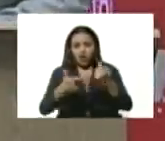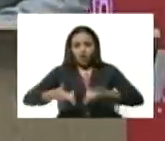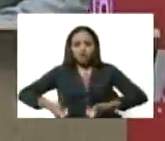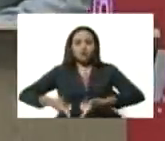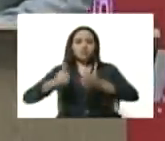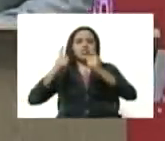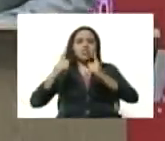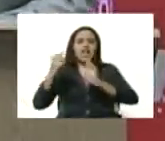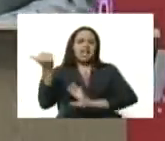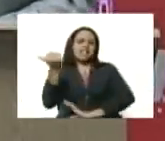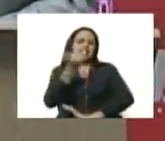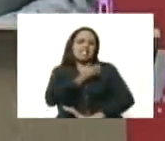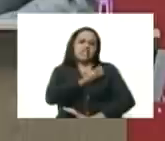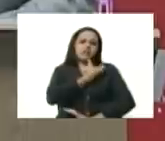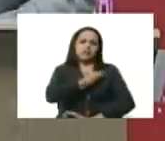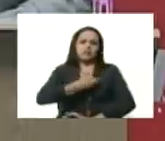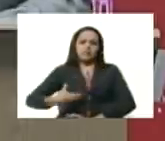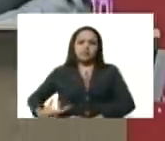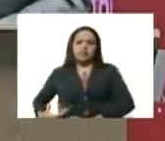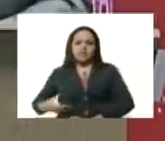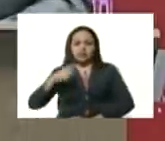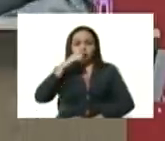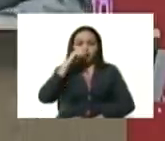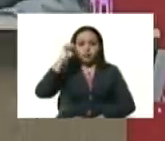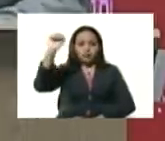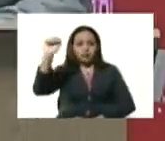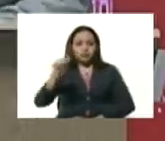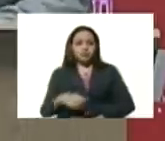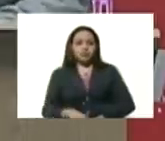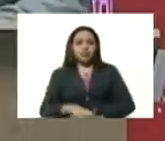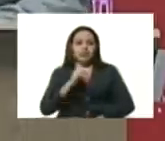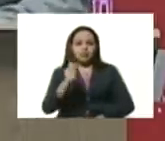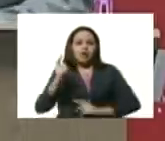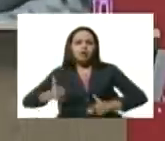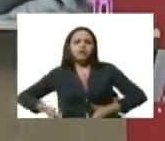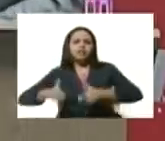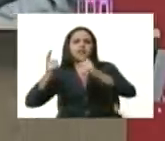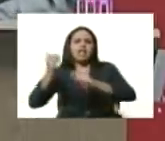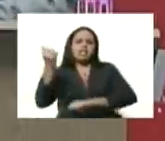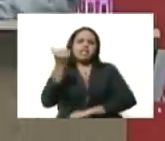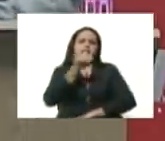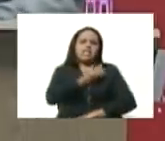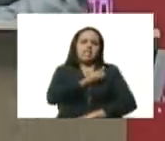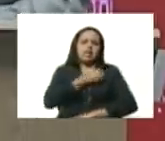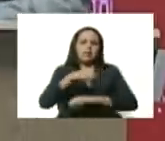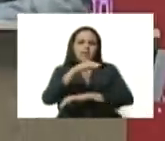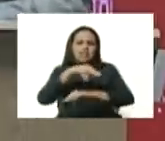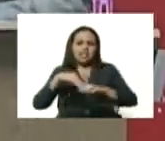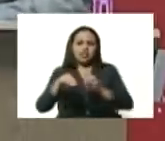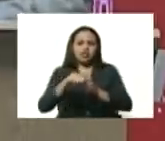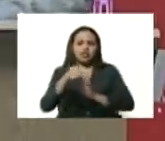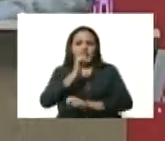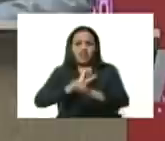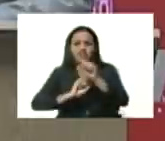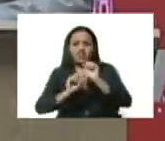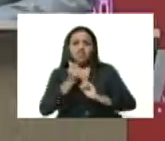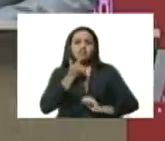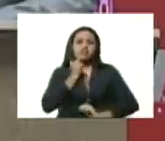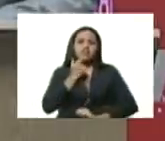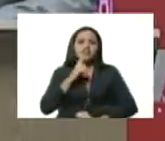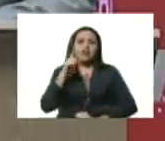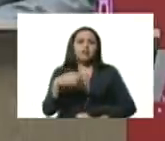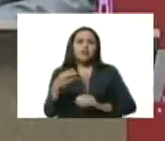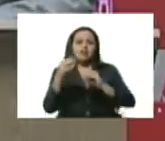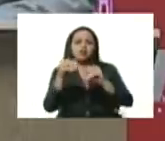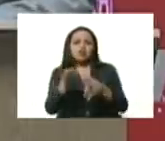el asesinato del presidente de la República, autoriza el asesinato del ministro de la Defensa, autoriza la